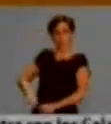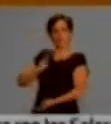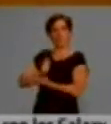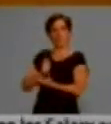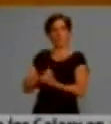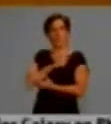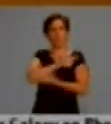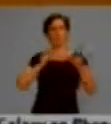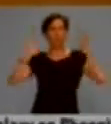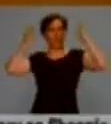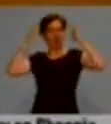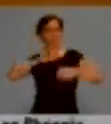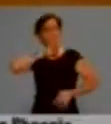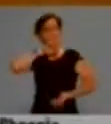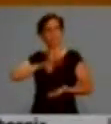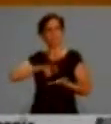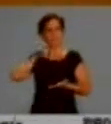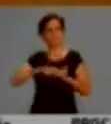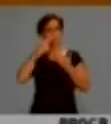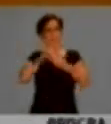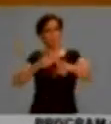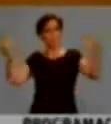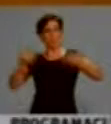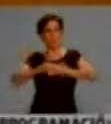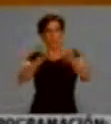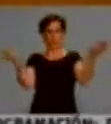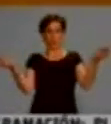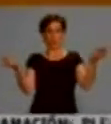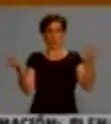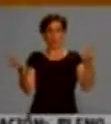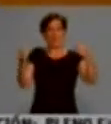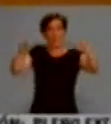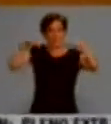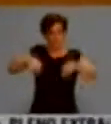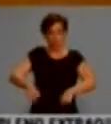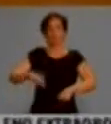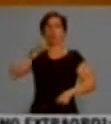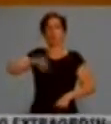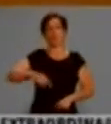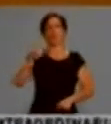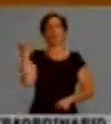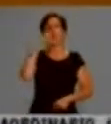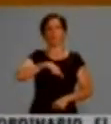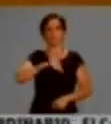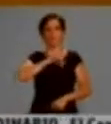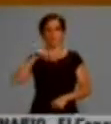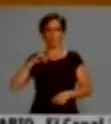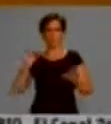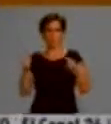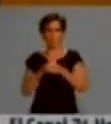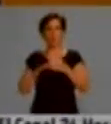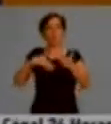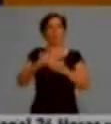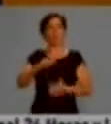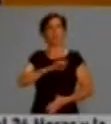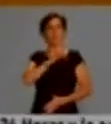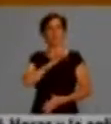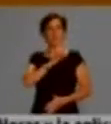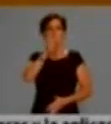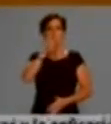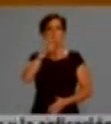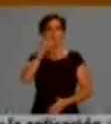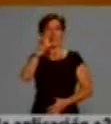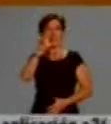Bárcenas, con alborozo, en público y hoy sabemos que también en privado. Incluso el señor Trillo se permitió el lujo de